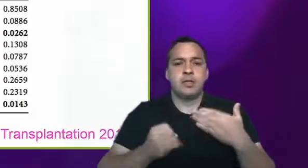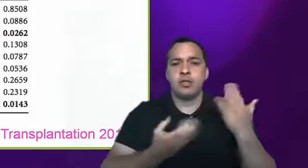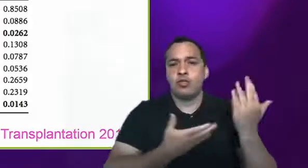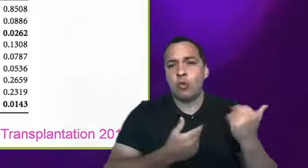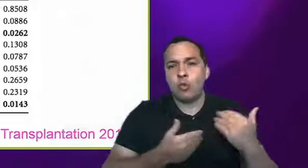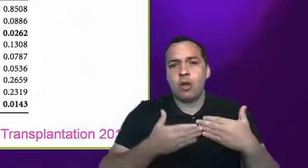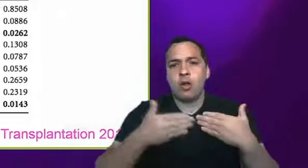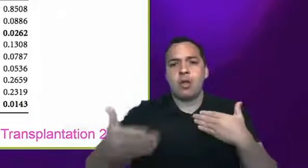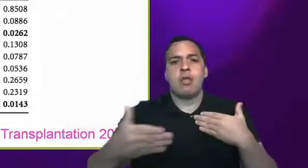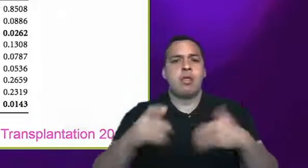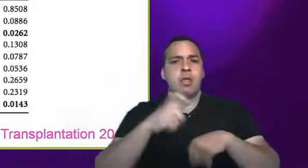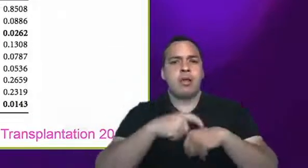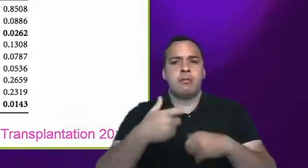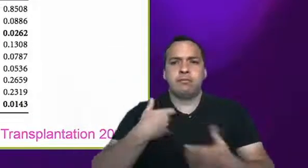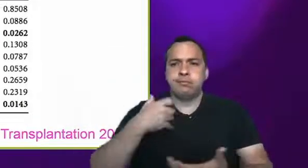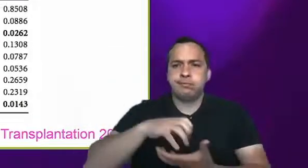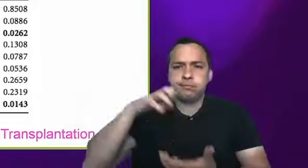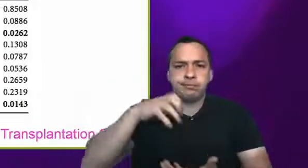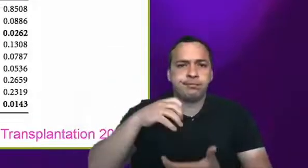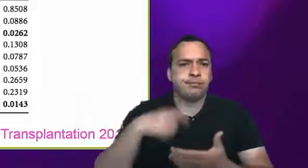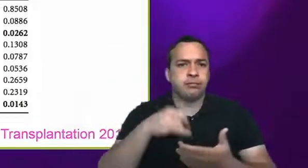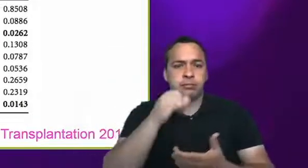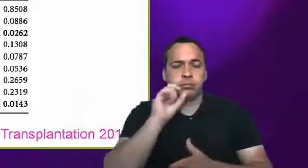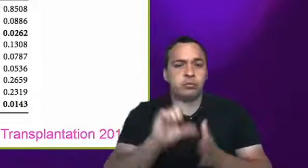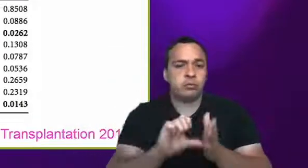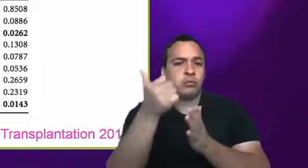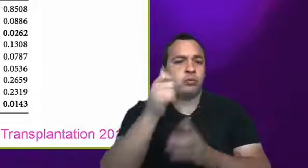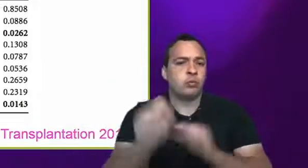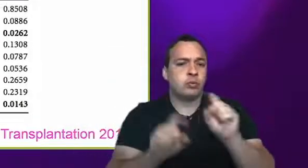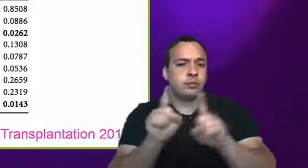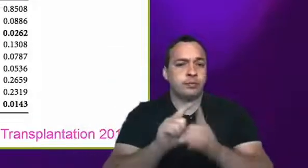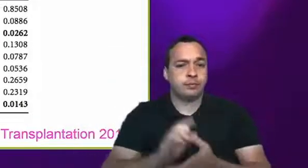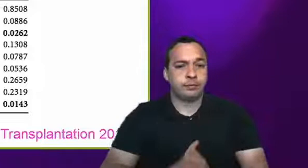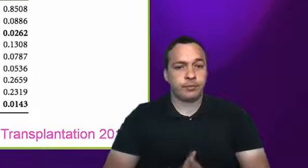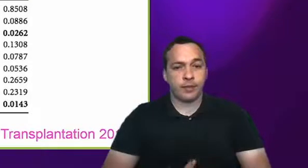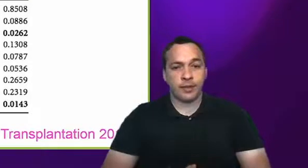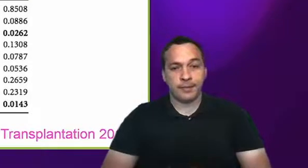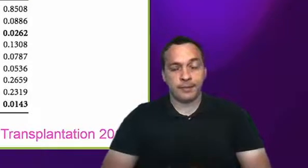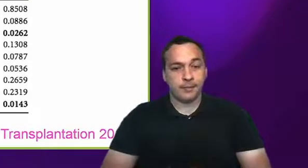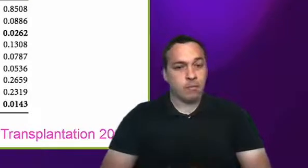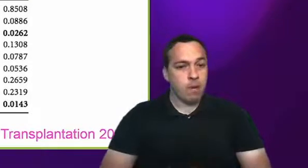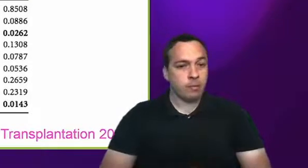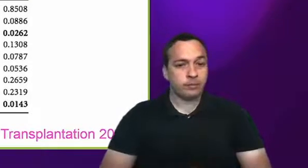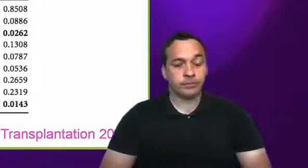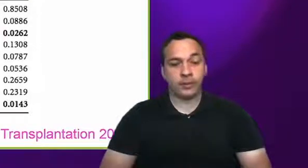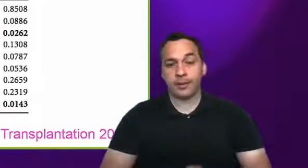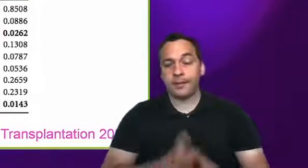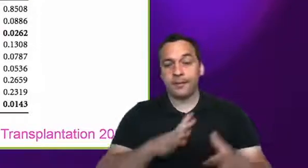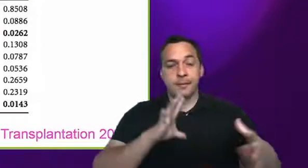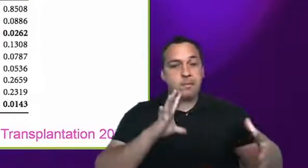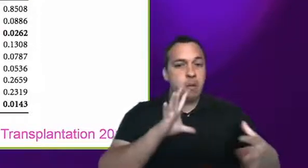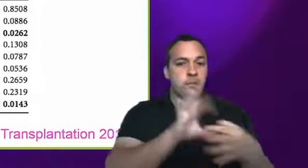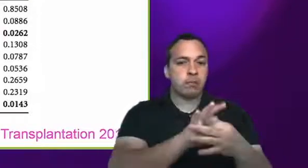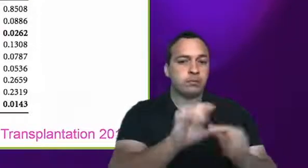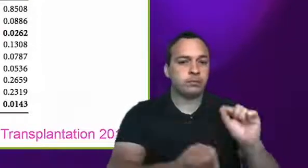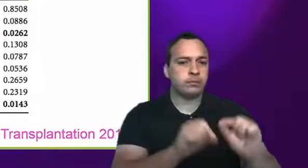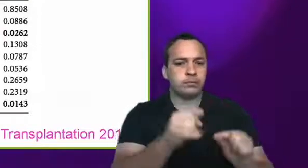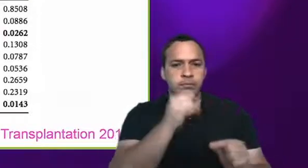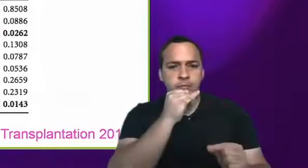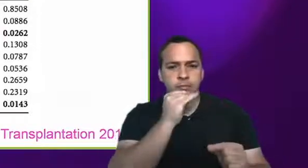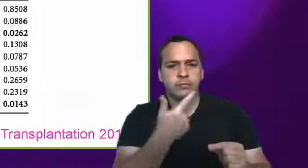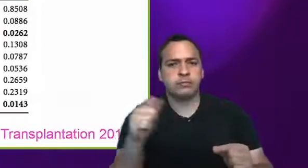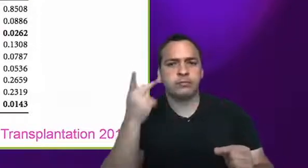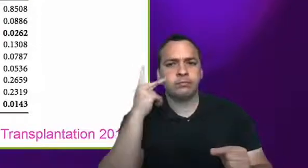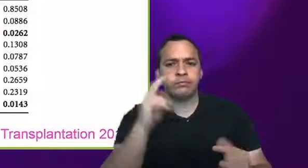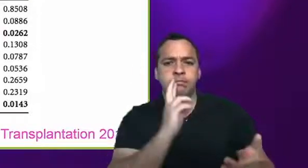En cuanto al tipo de tumor primitivo, el páncreas se asocia a un resultado peor. Se asocia también a un resultado